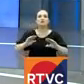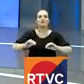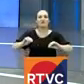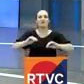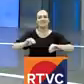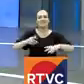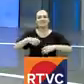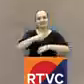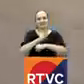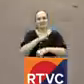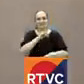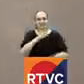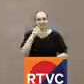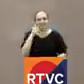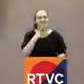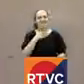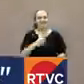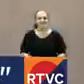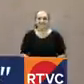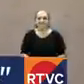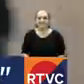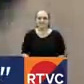Cali. Mi Cali. Cali,